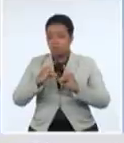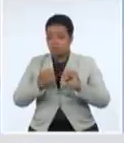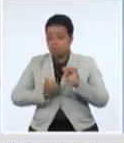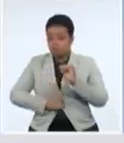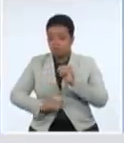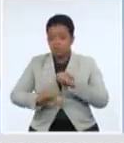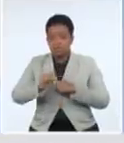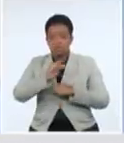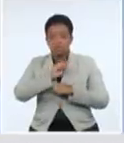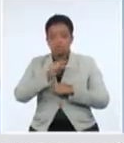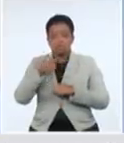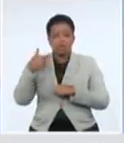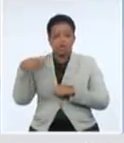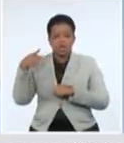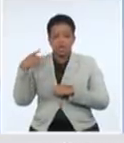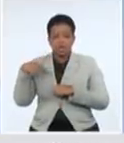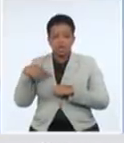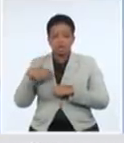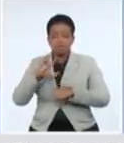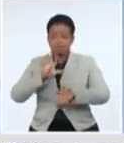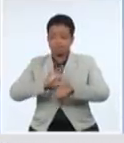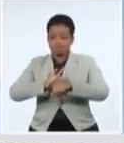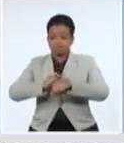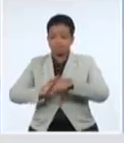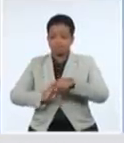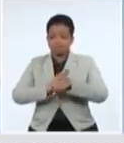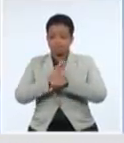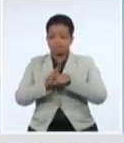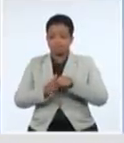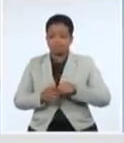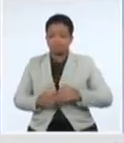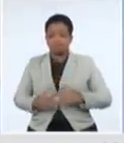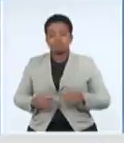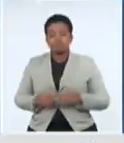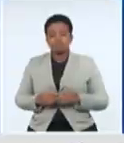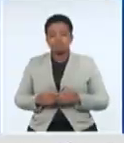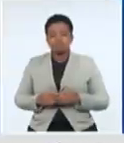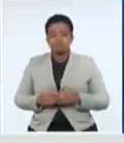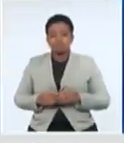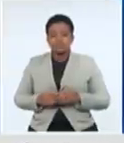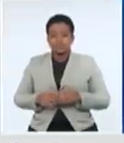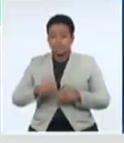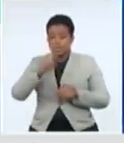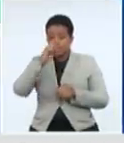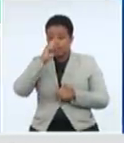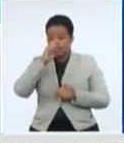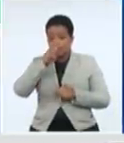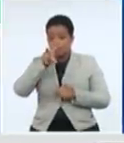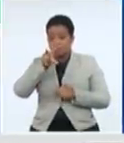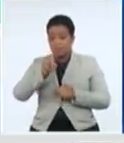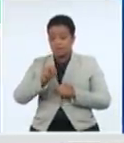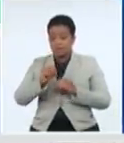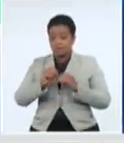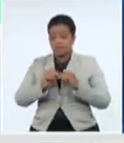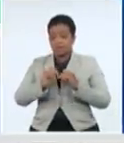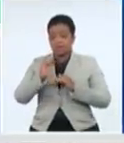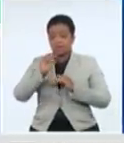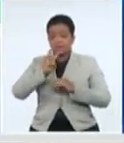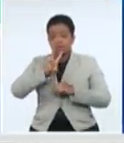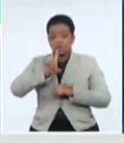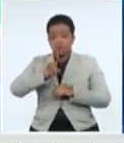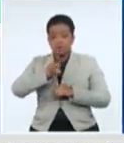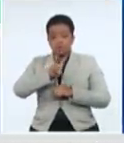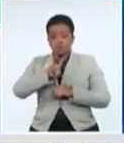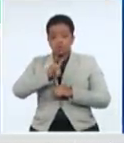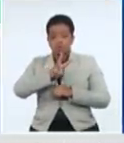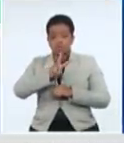día de ayer con COVID-19. De 20 a 39 años de edad, 233.